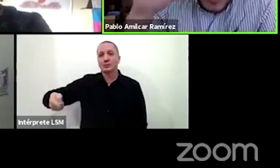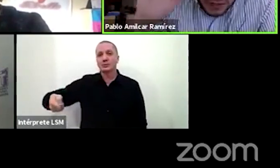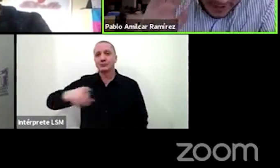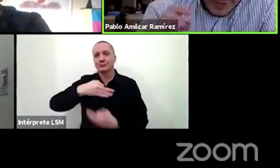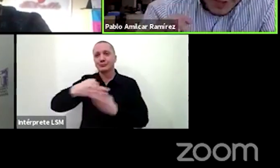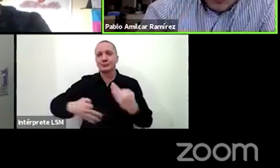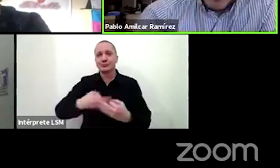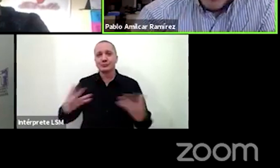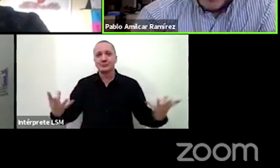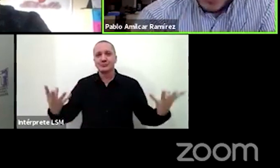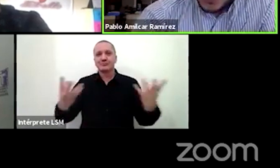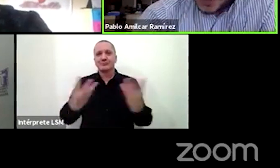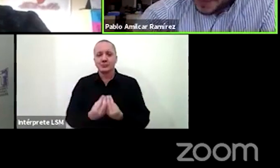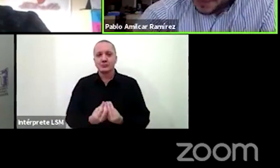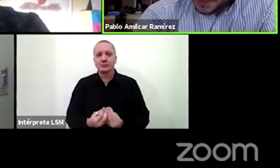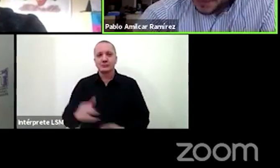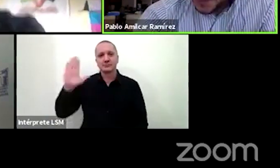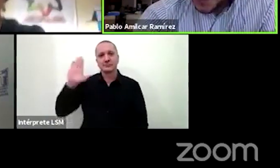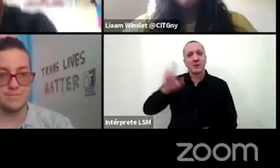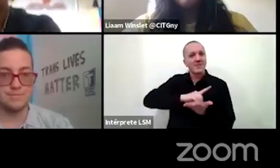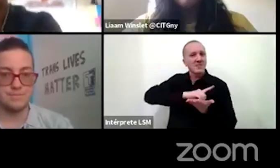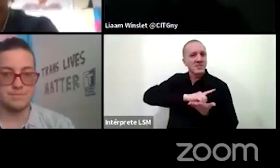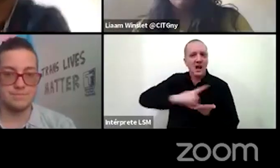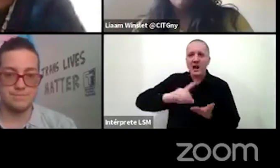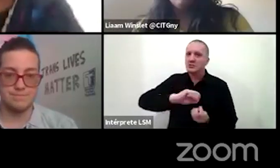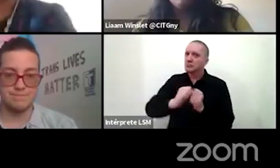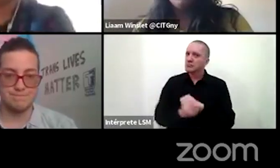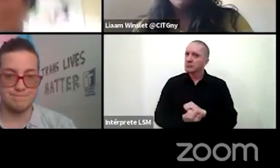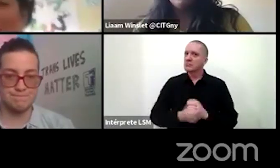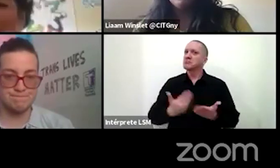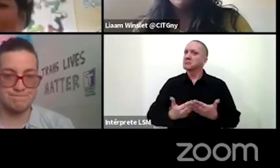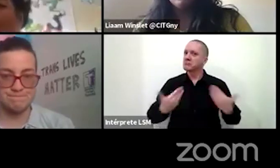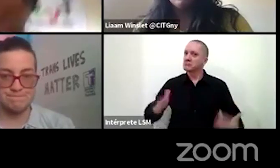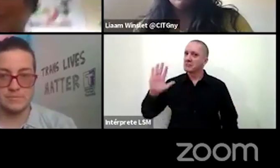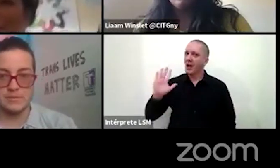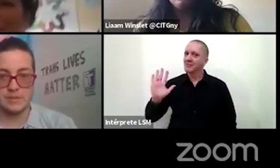juntos con una hora de derechos trans, si les parece.